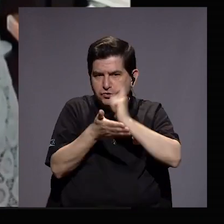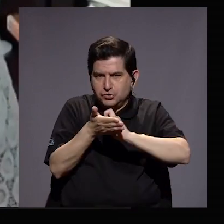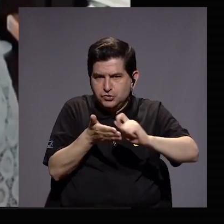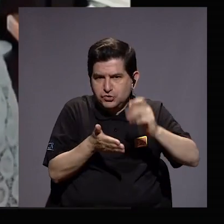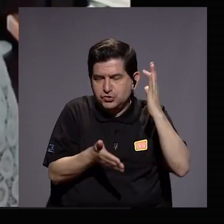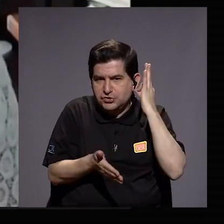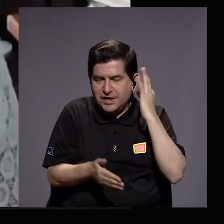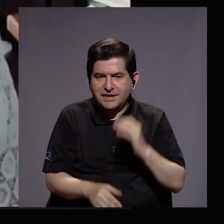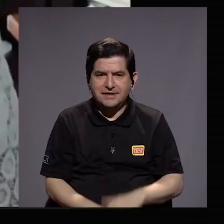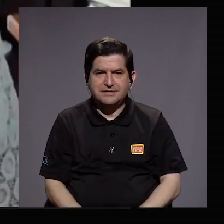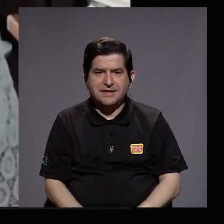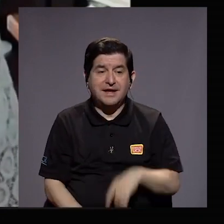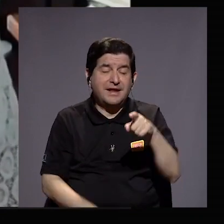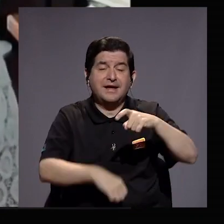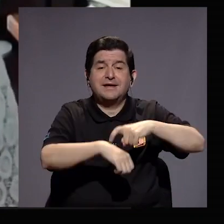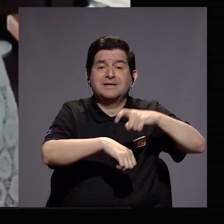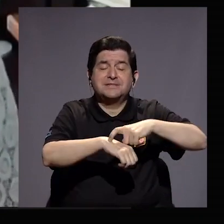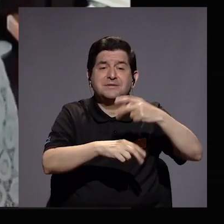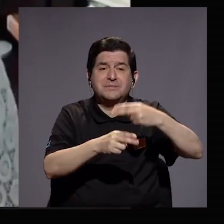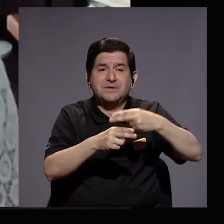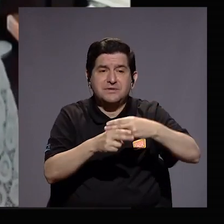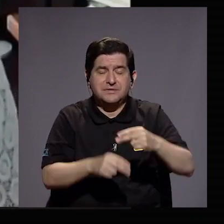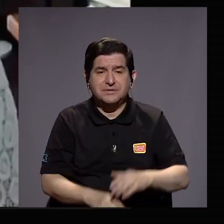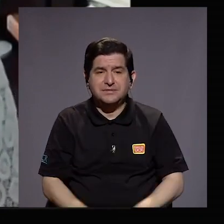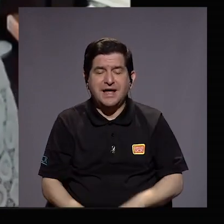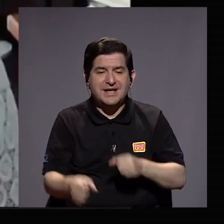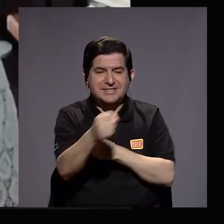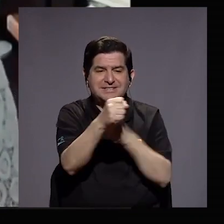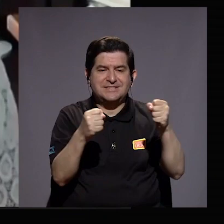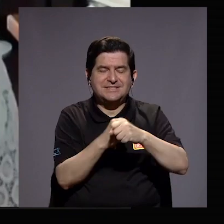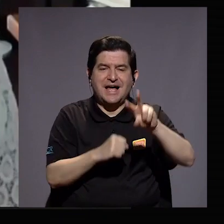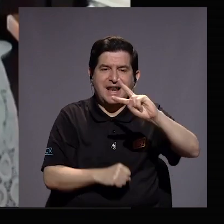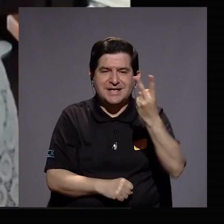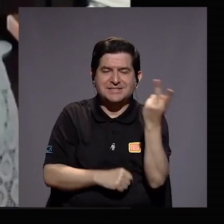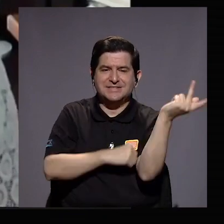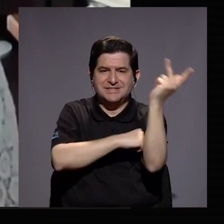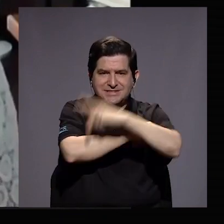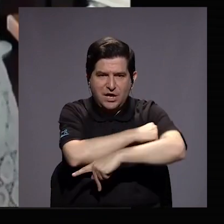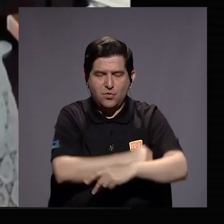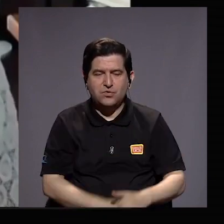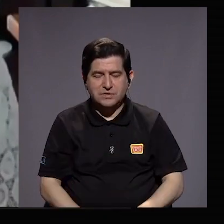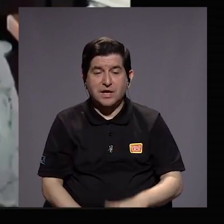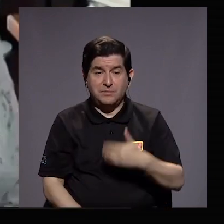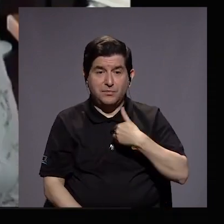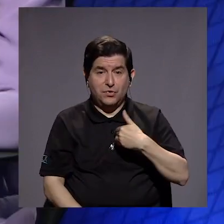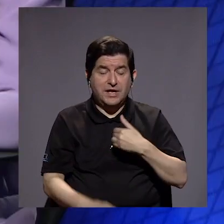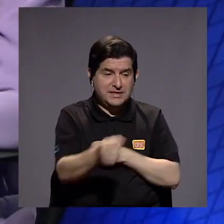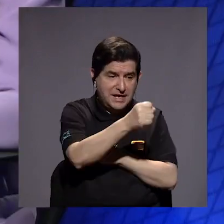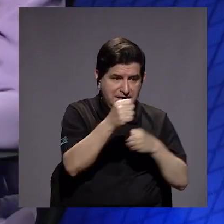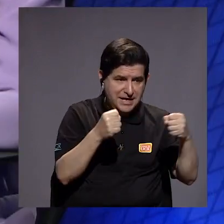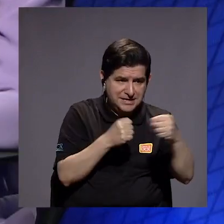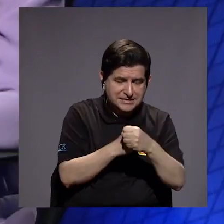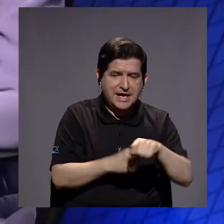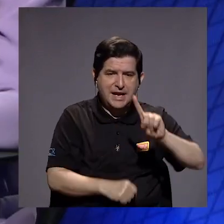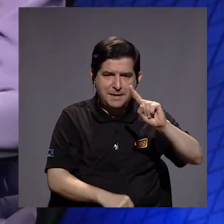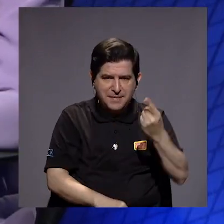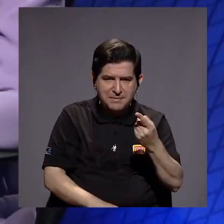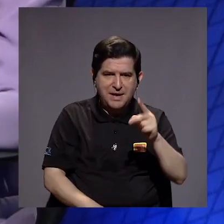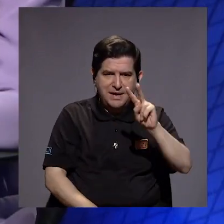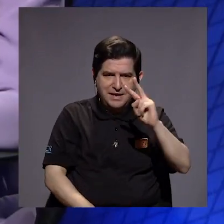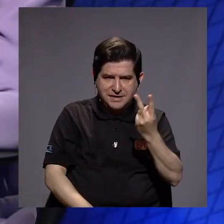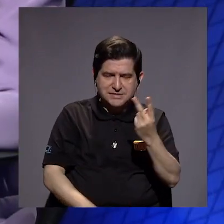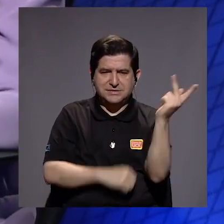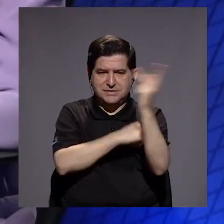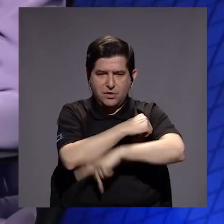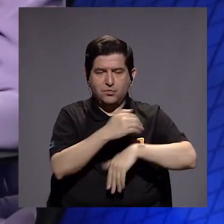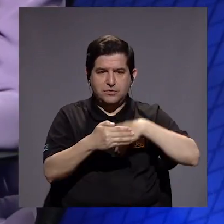el cargo de secretaria en lo que en aquel entonces era la sala segunda penal, porque había dos salas penales, la primera